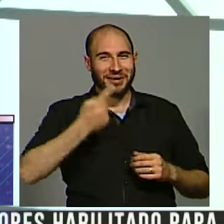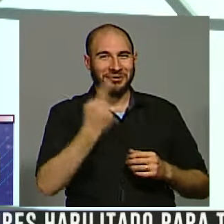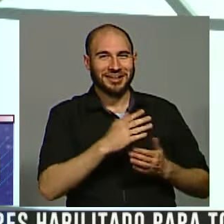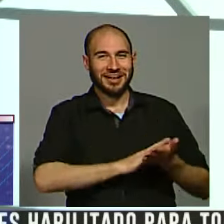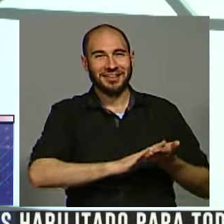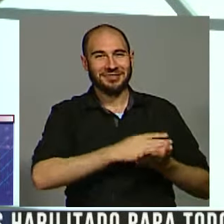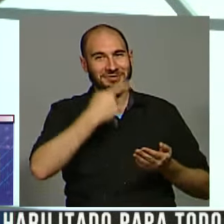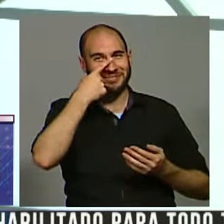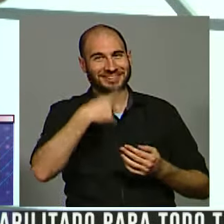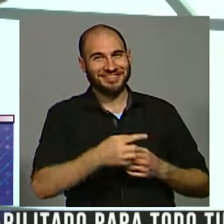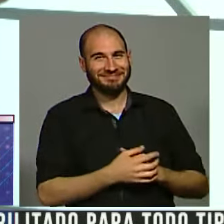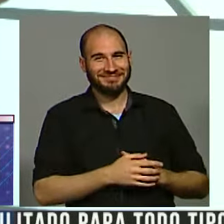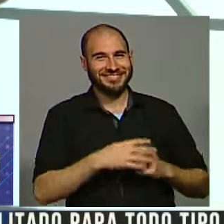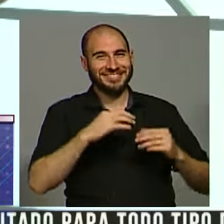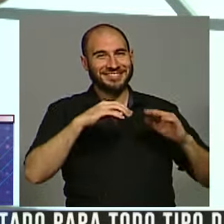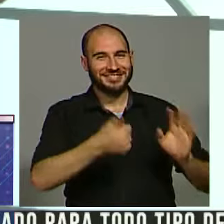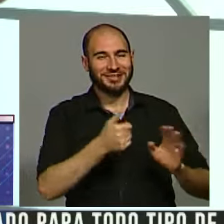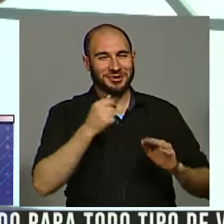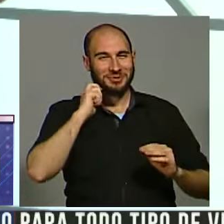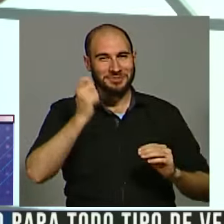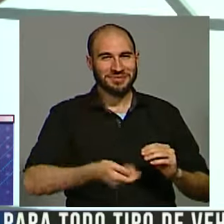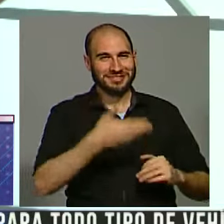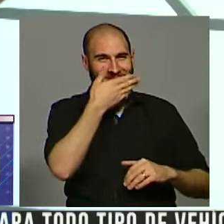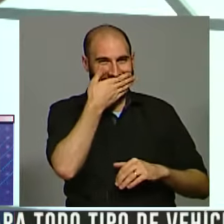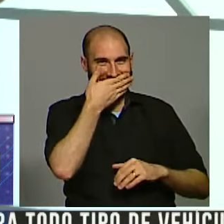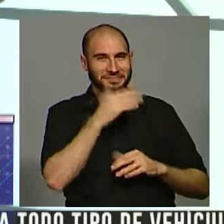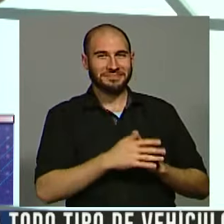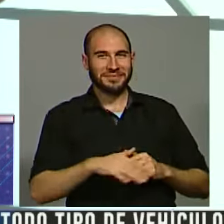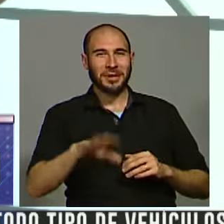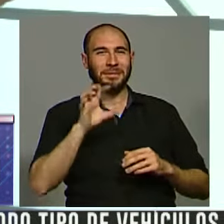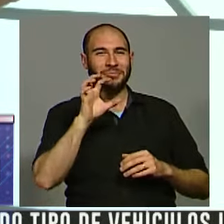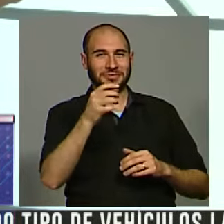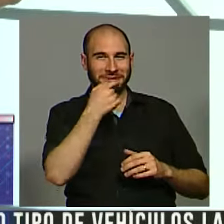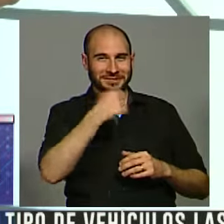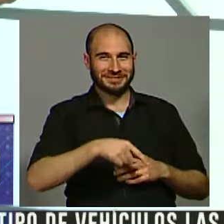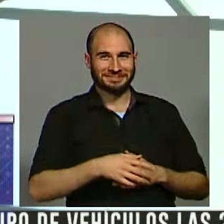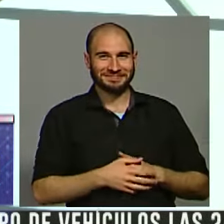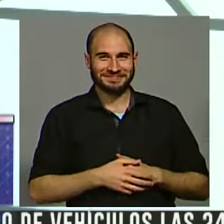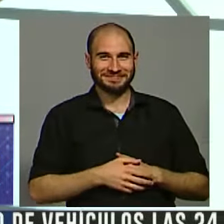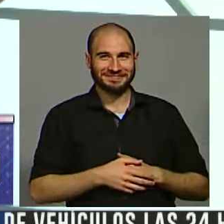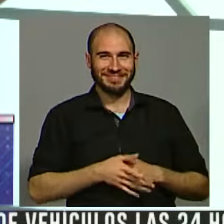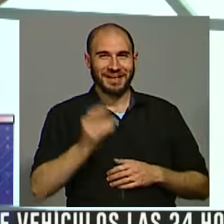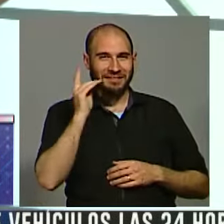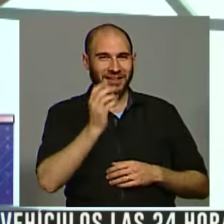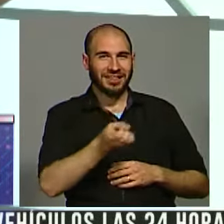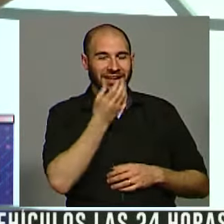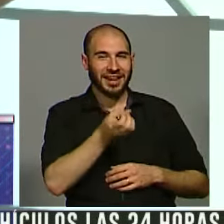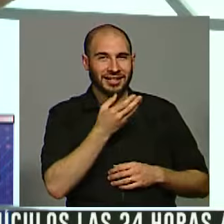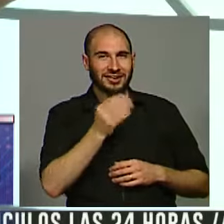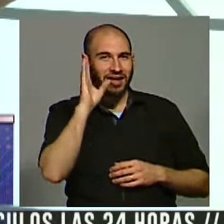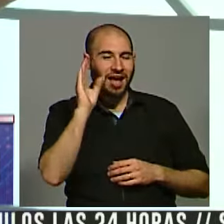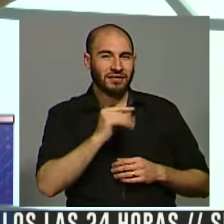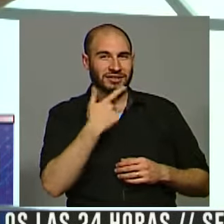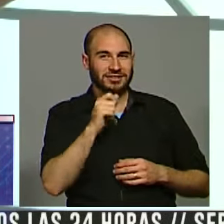alegatos finales del sexto juicio por lesa humanidad cometidos en la provincia de Mendoza. Vamos a ver las declaraciones del